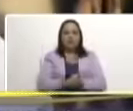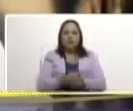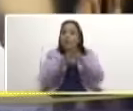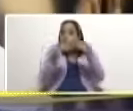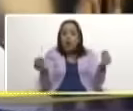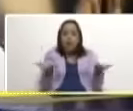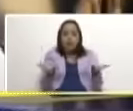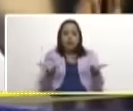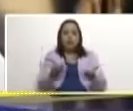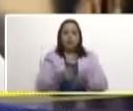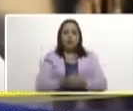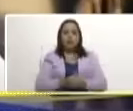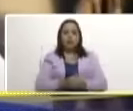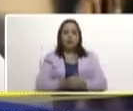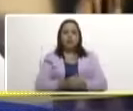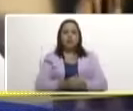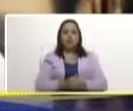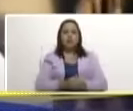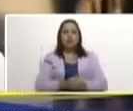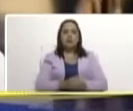Todas.